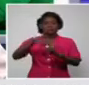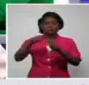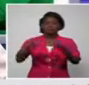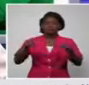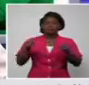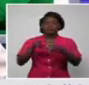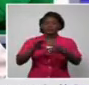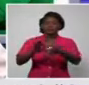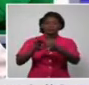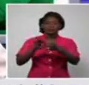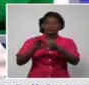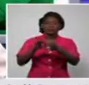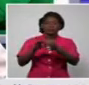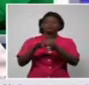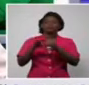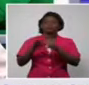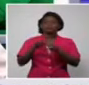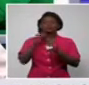intensiva.